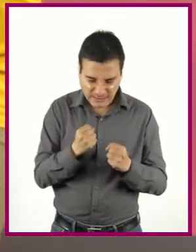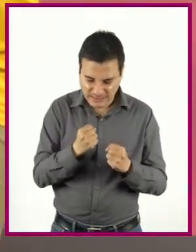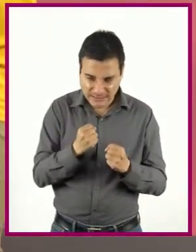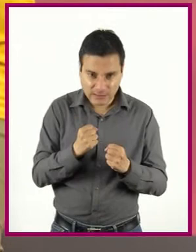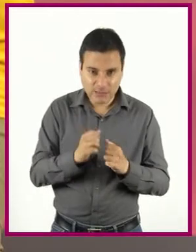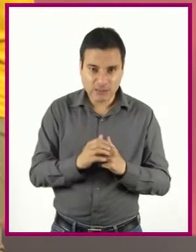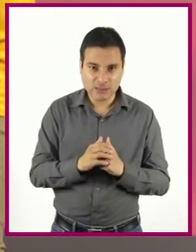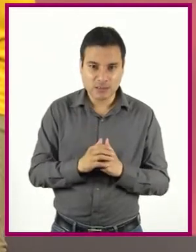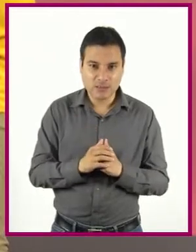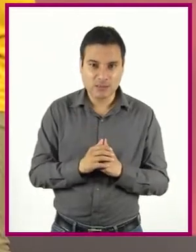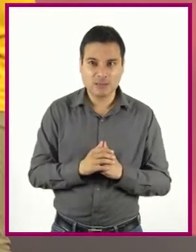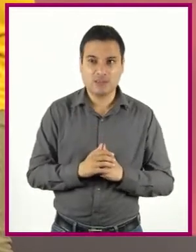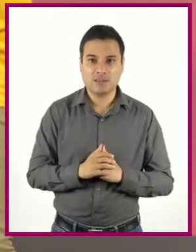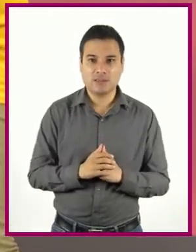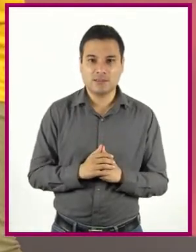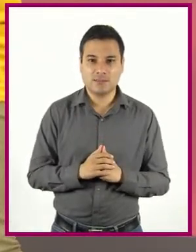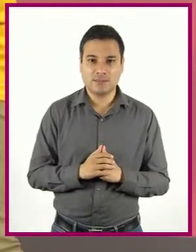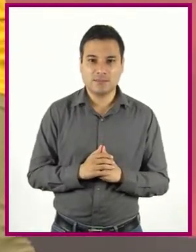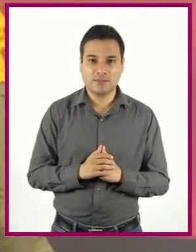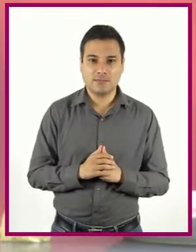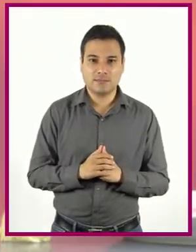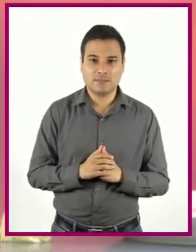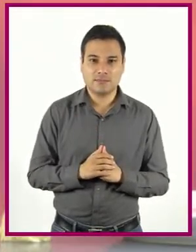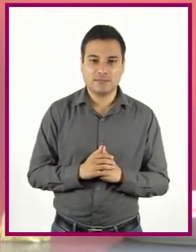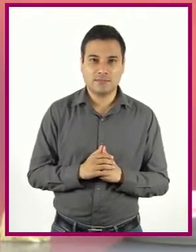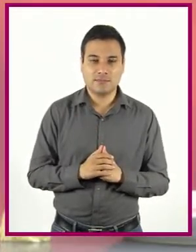ves? Espérame.